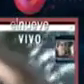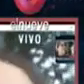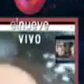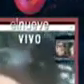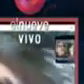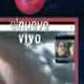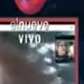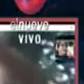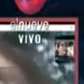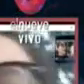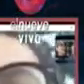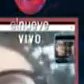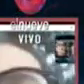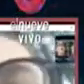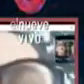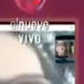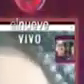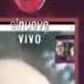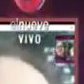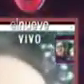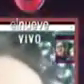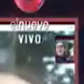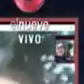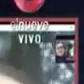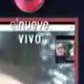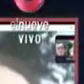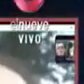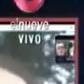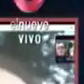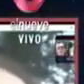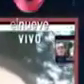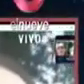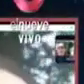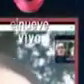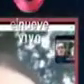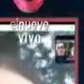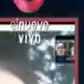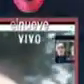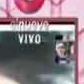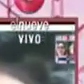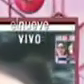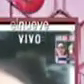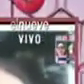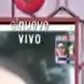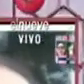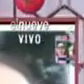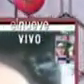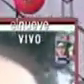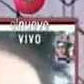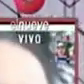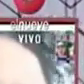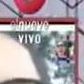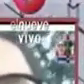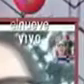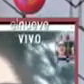y la gente como que no aguantaba más quedarse en casa, empezó a salir. Unos empezaron a salir, otros